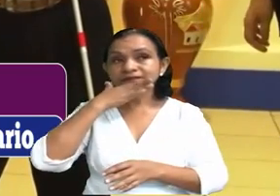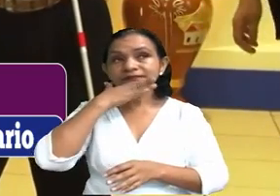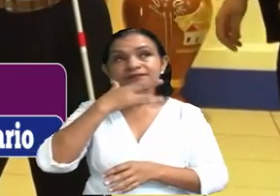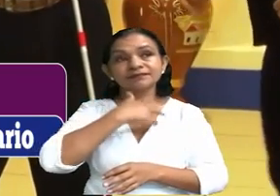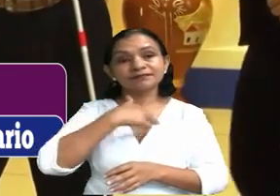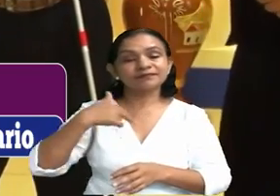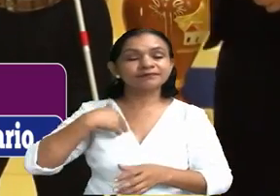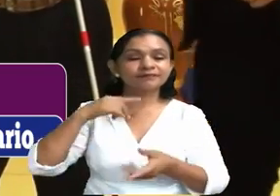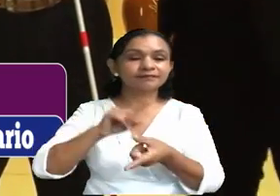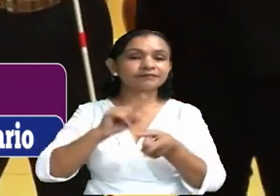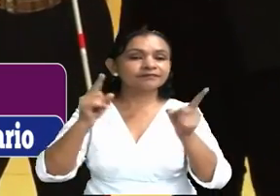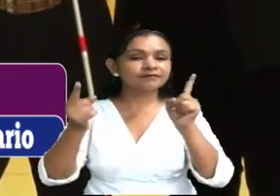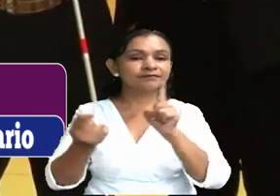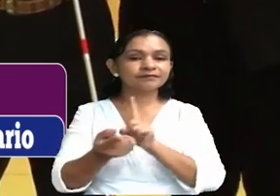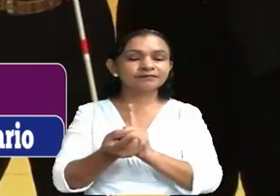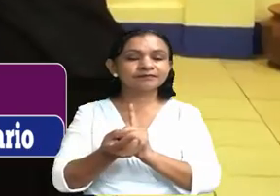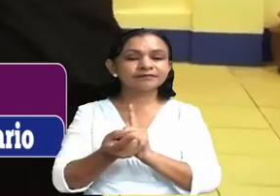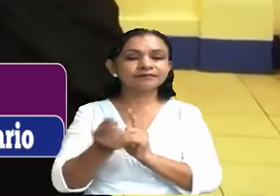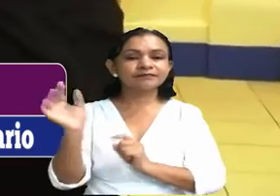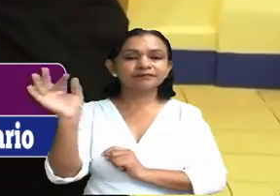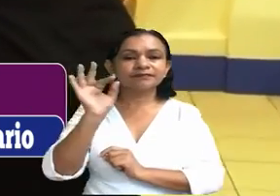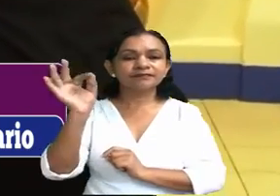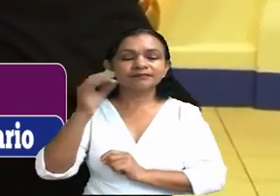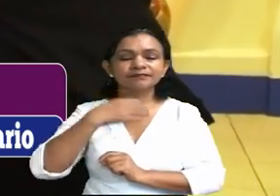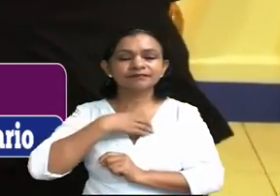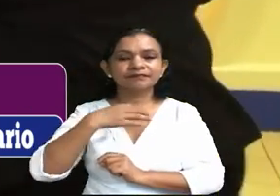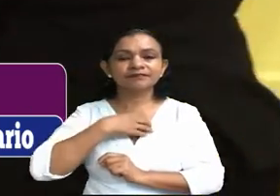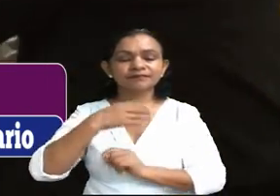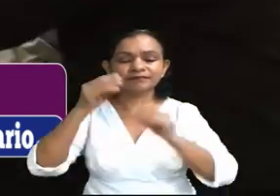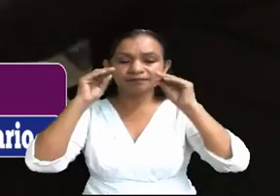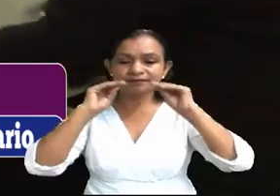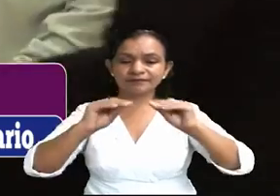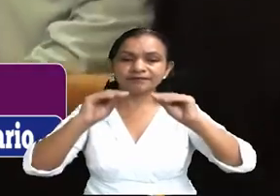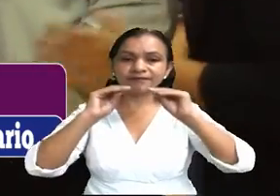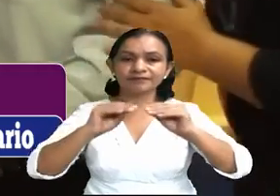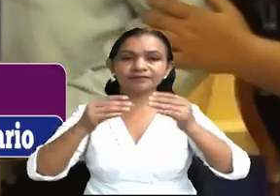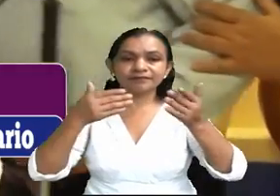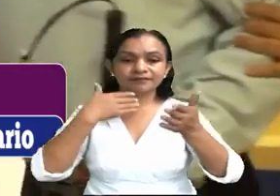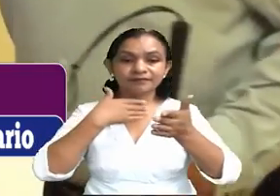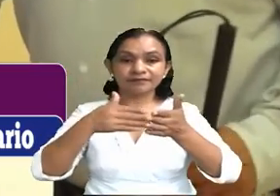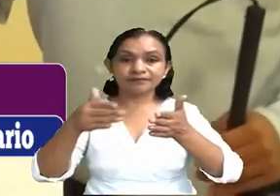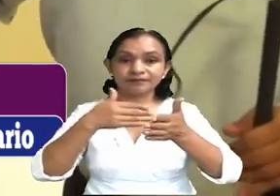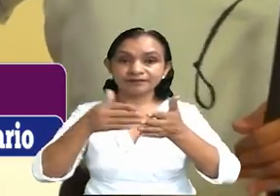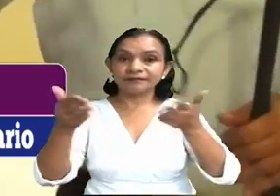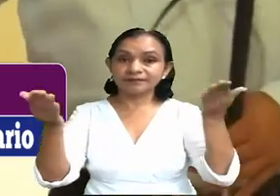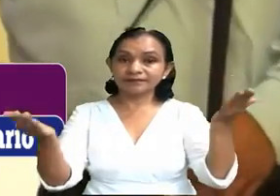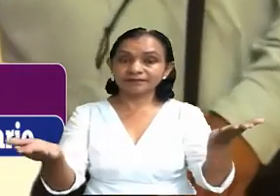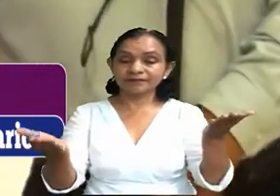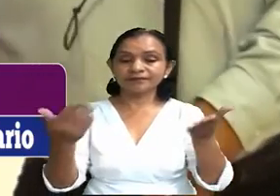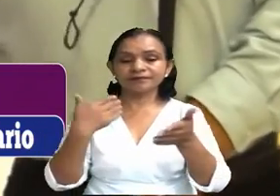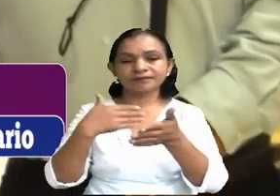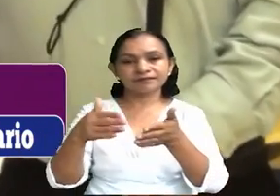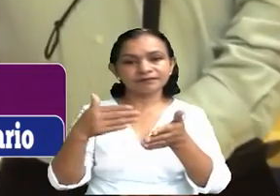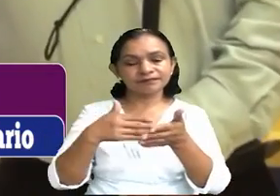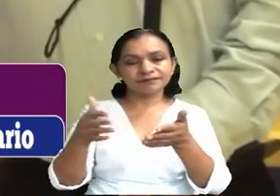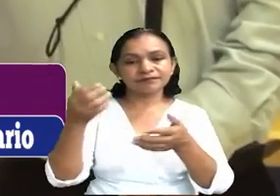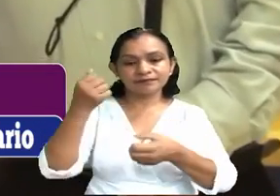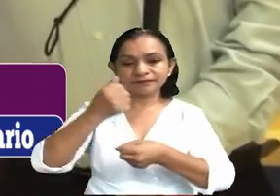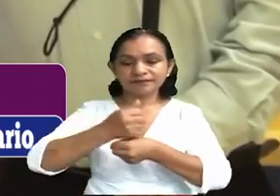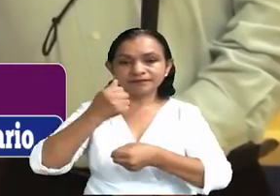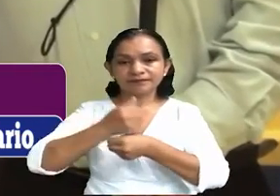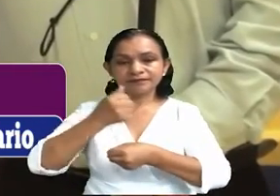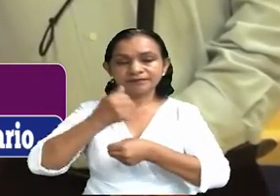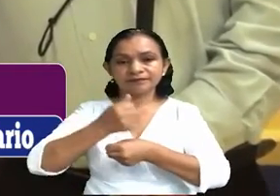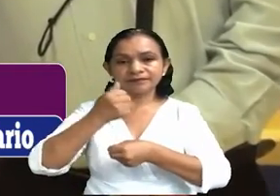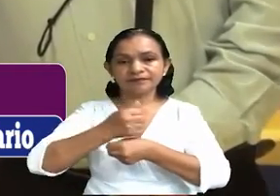hacerle cambiar su forma de impartir la enseñanza, ¿verdad? Claro, es más fácil iniciar un aprendizaje. Entonces, es más fácil trabajar con los